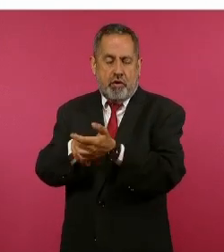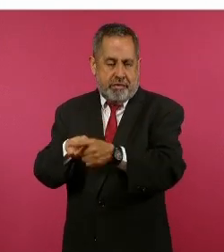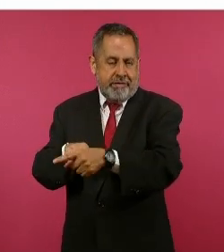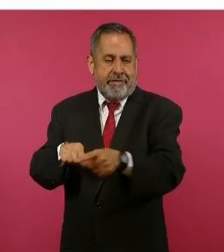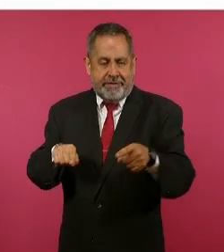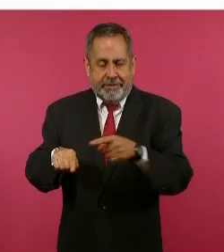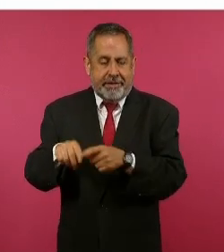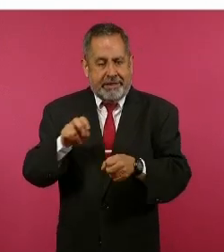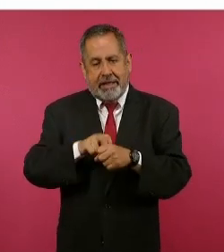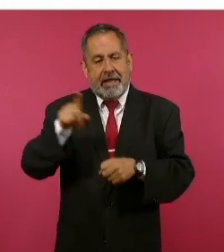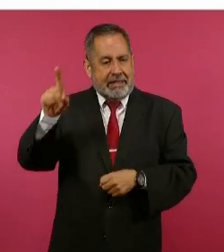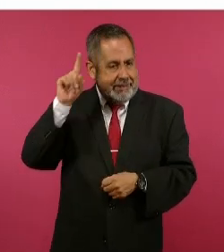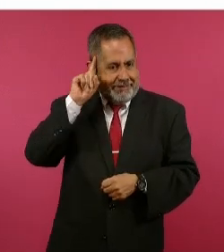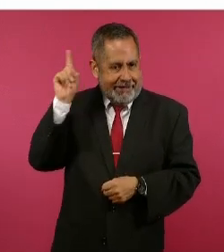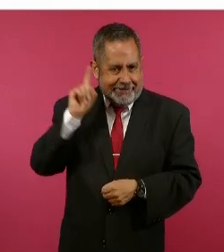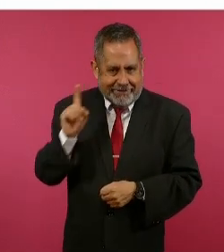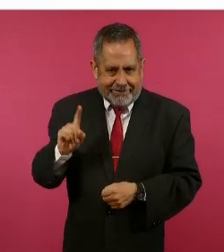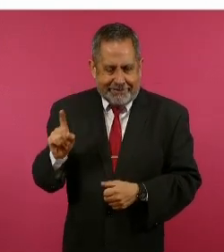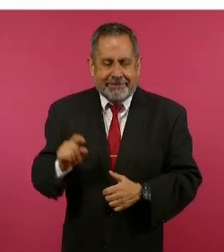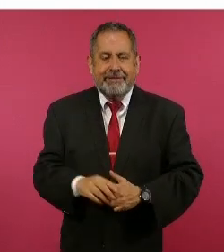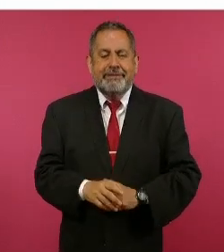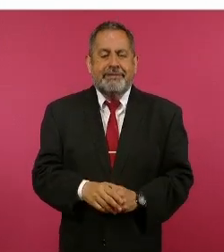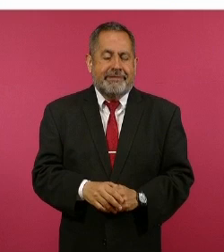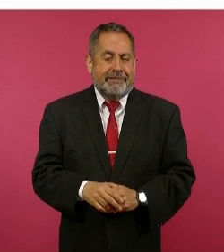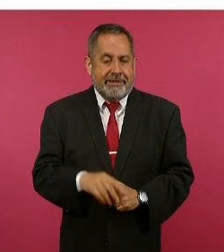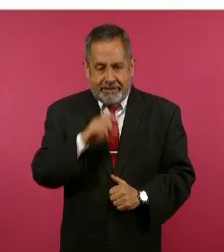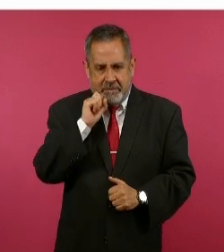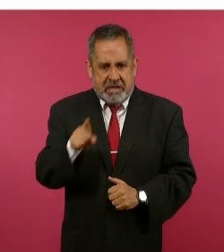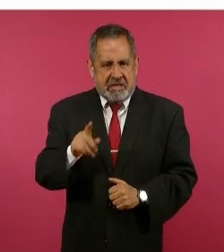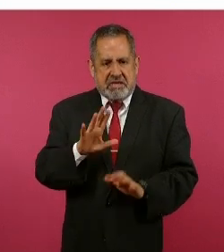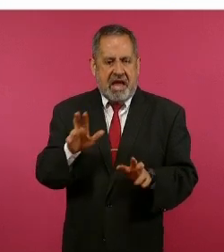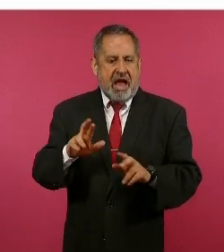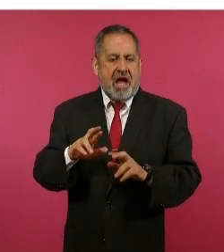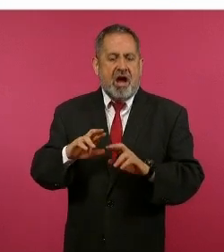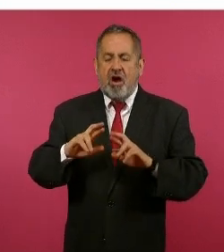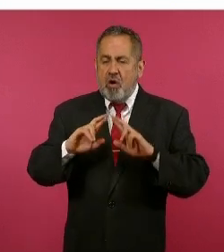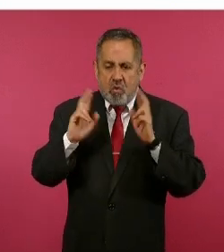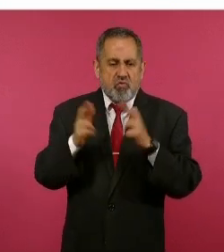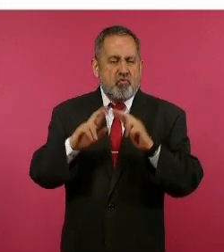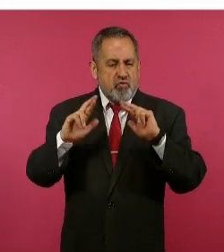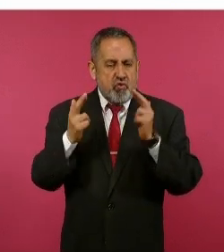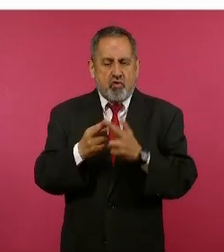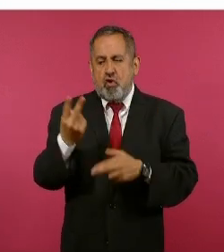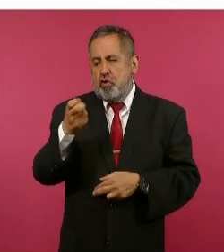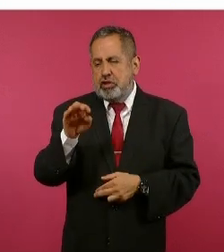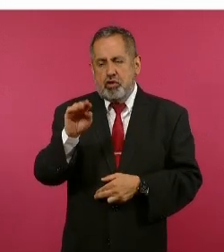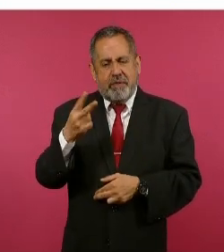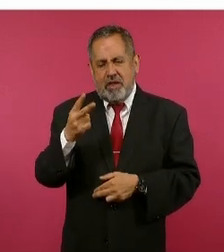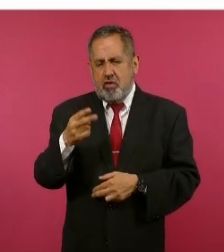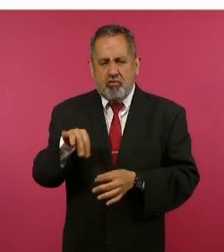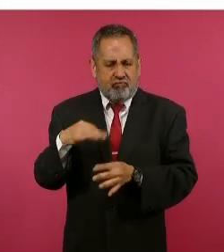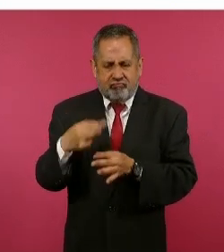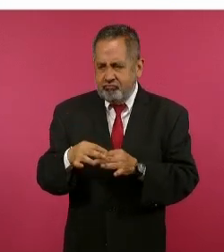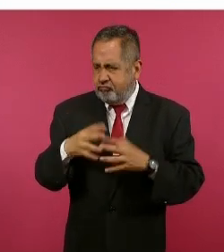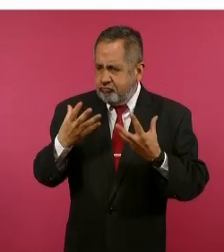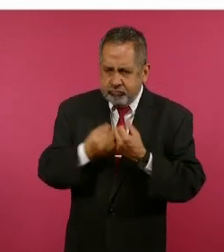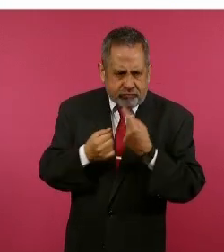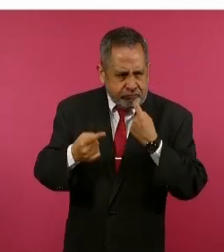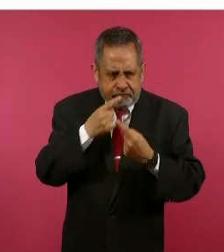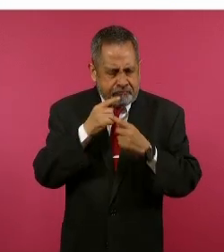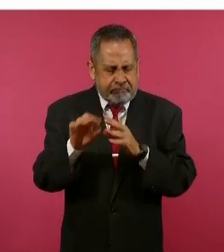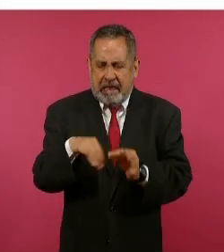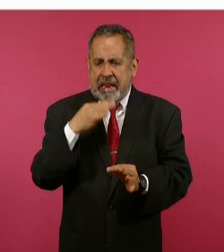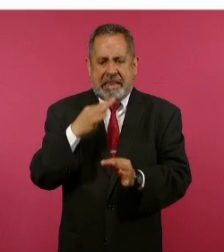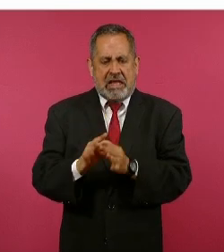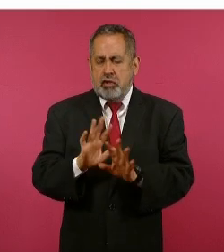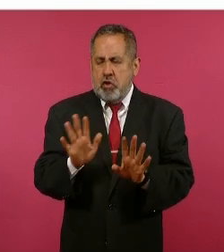integrales allá en Zacatecas. Y también ya estamos al 100% de las 292 asambleas de la clínica es nuestra